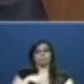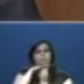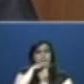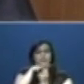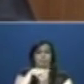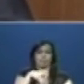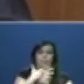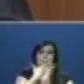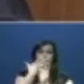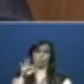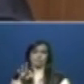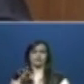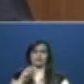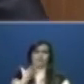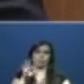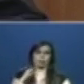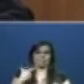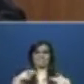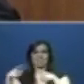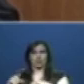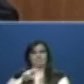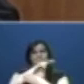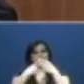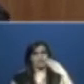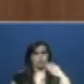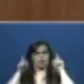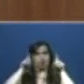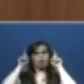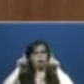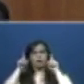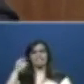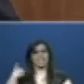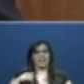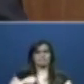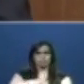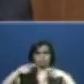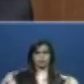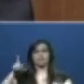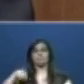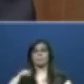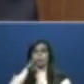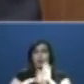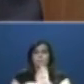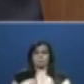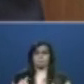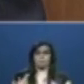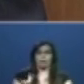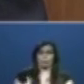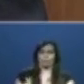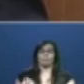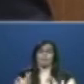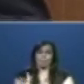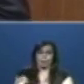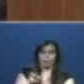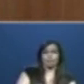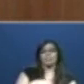las 491 secciones bilingües Que hoy ya existen en la comunidad y mantendremos los programas madrugadores y tard en el